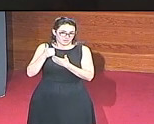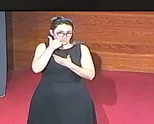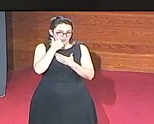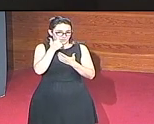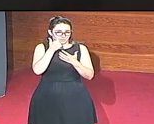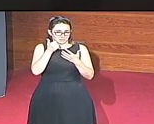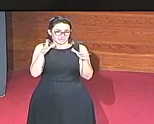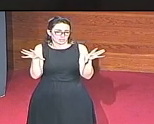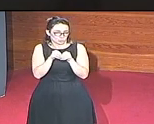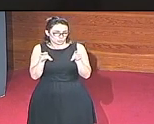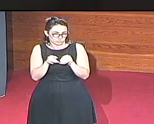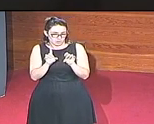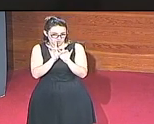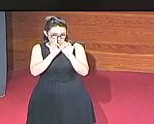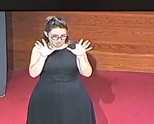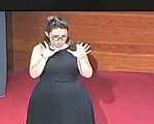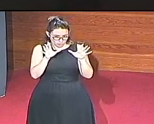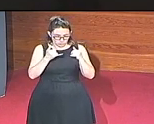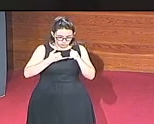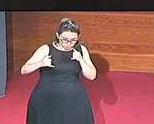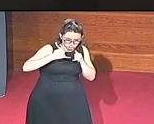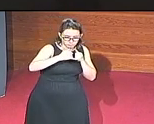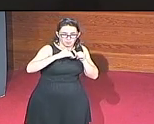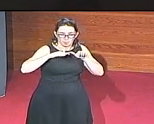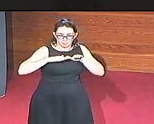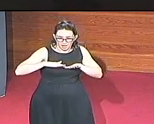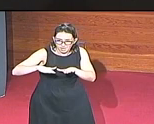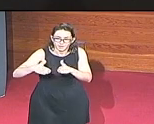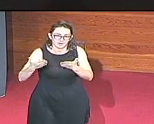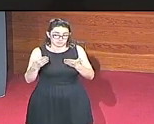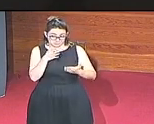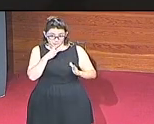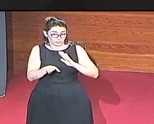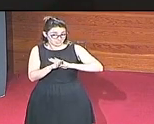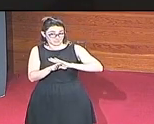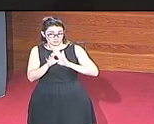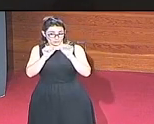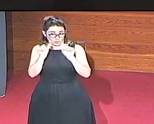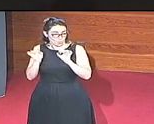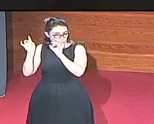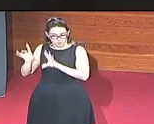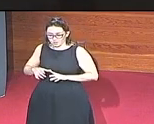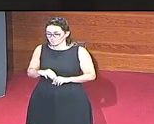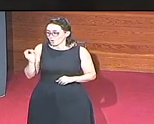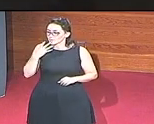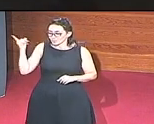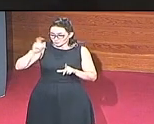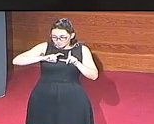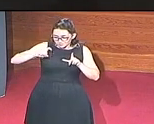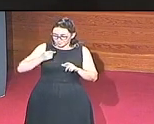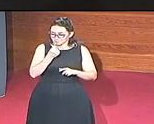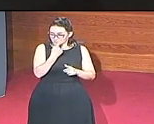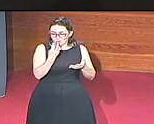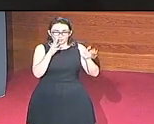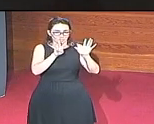expresar dónde estaban todas las calles y todas las paradas y que se sigue utilizando o también es este gráfico de 1869